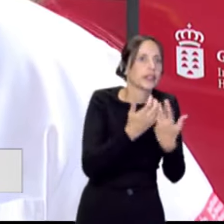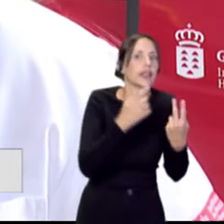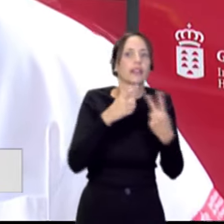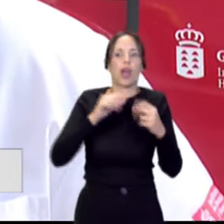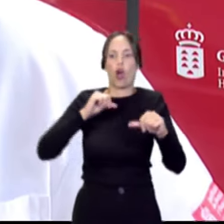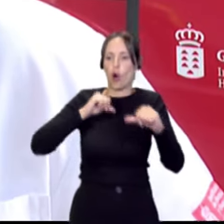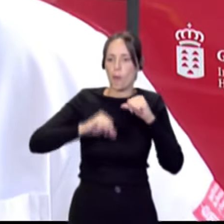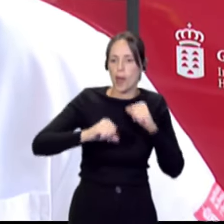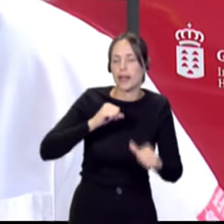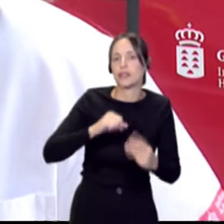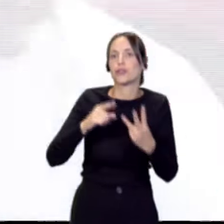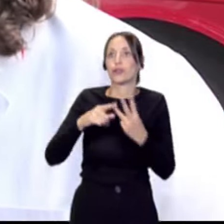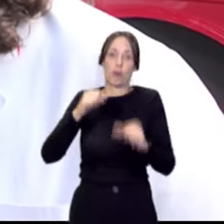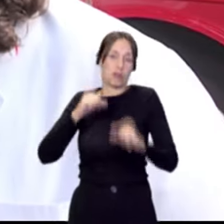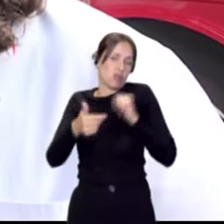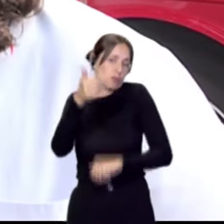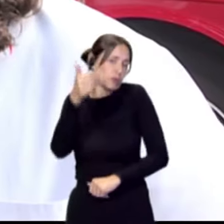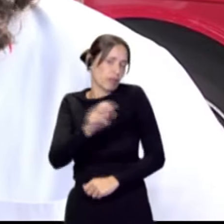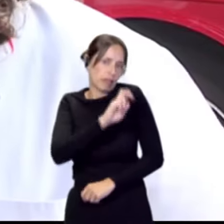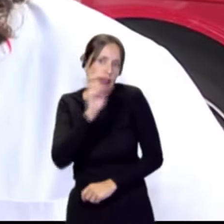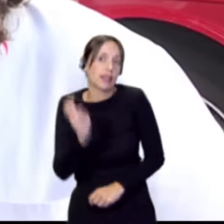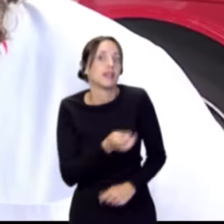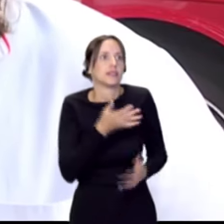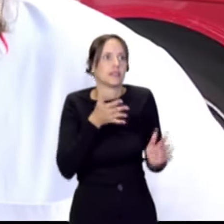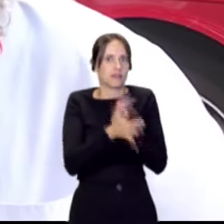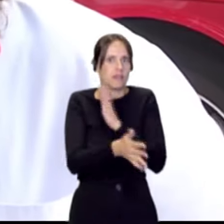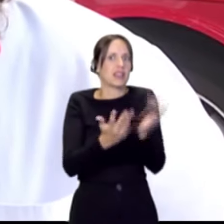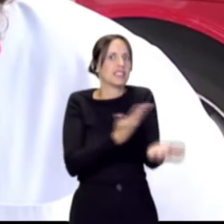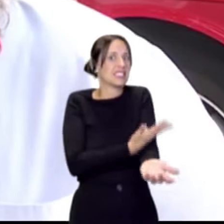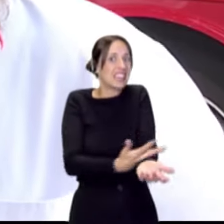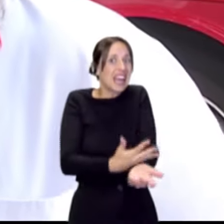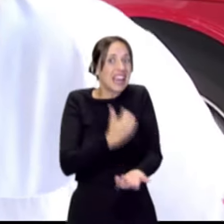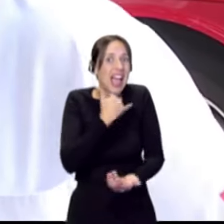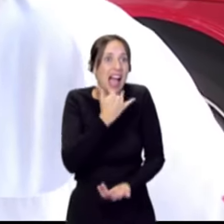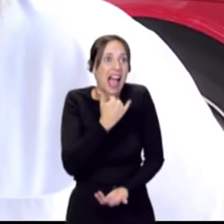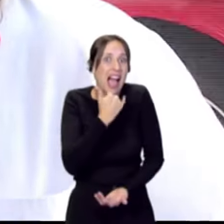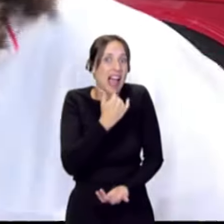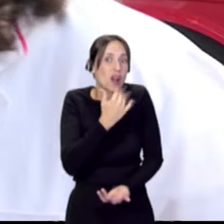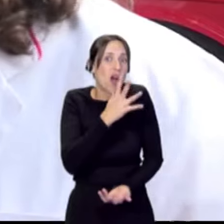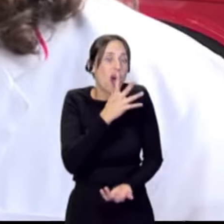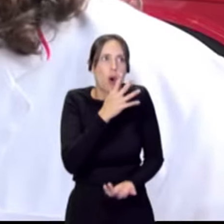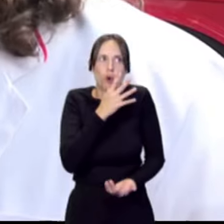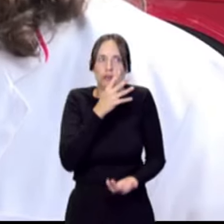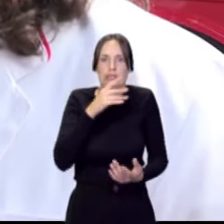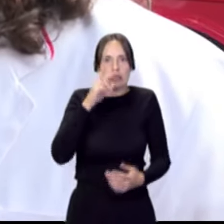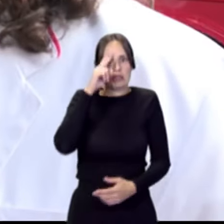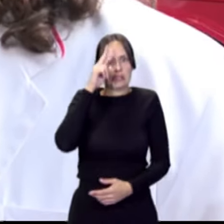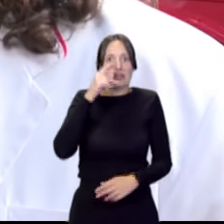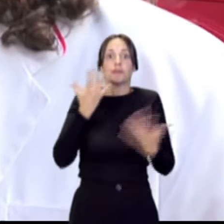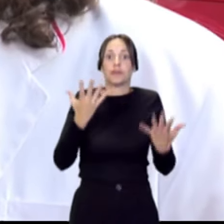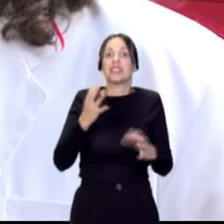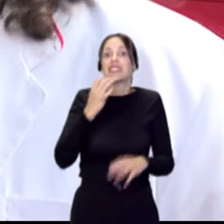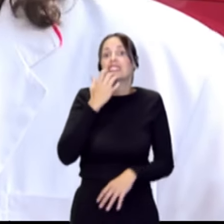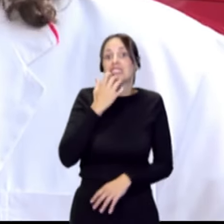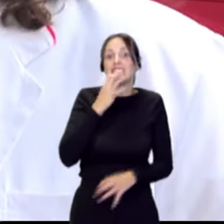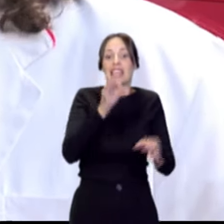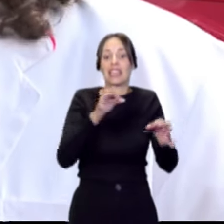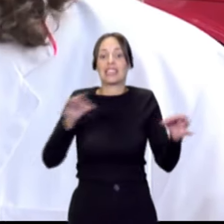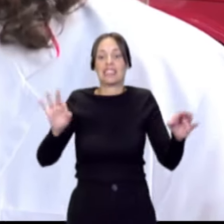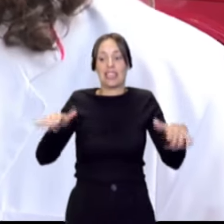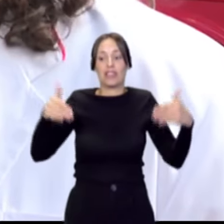operaciones, cirugías importantes. Ahora mismo tenemos un stock bastante preocupante. Los donantes de islas no capitalinas son